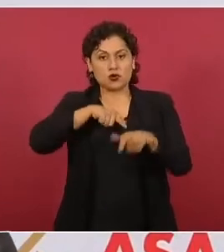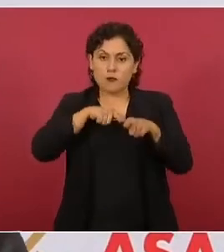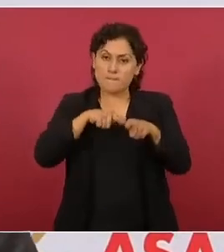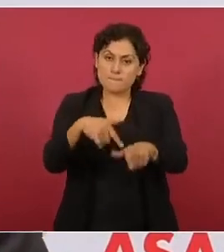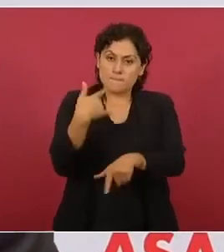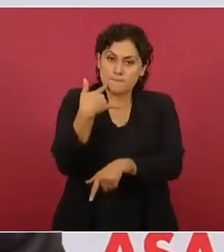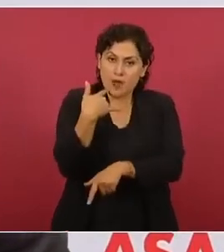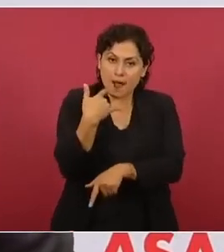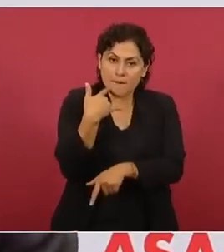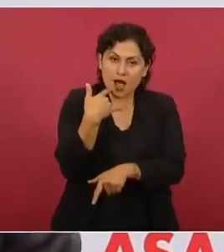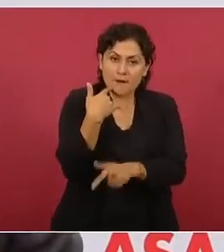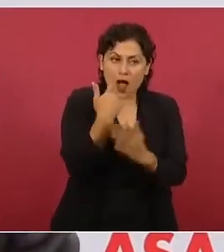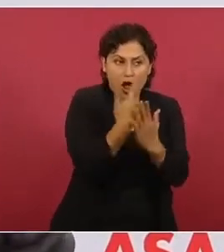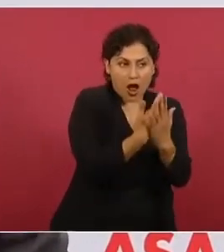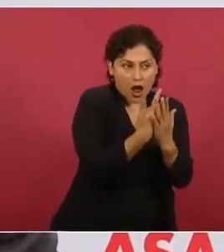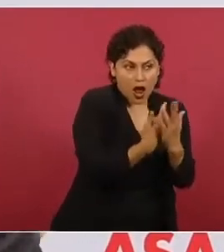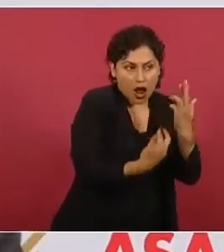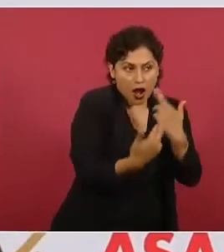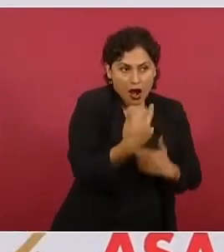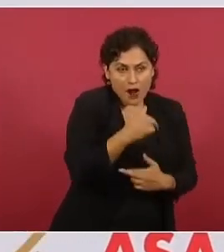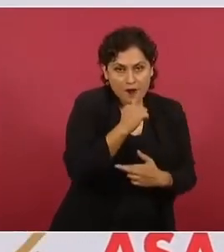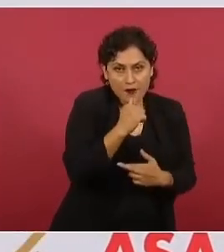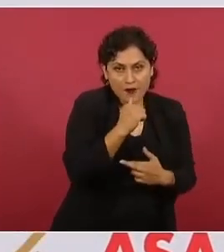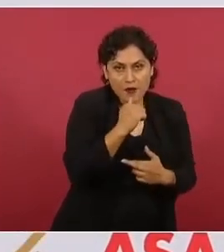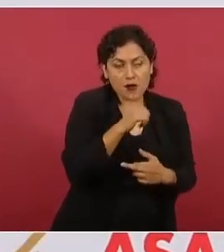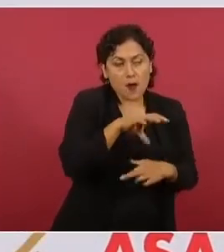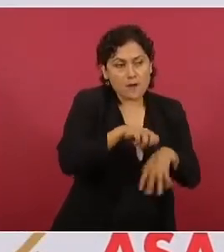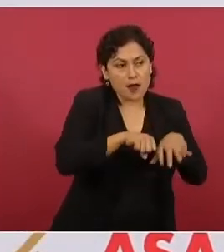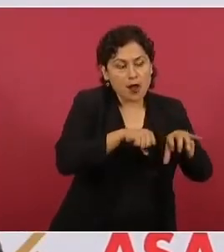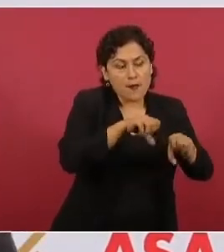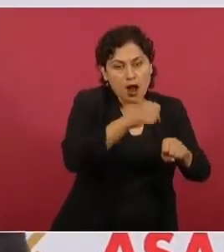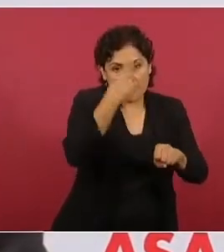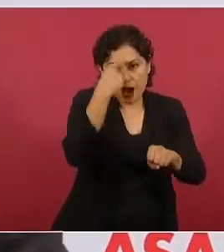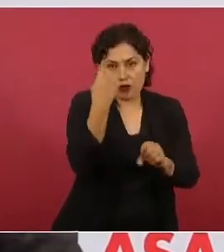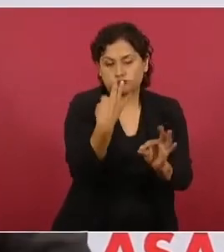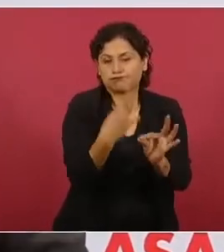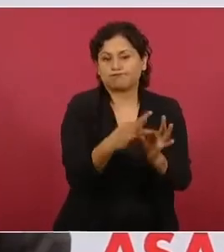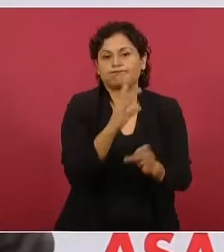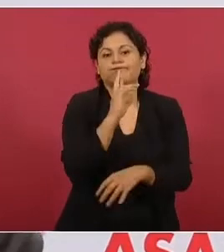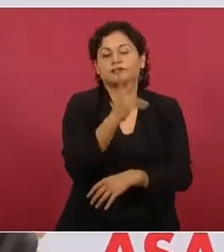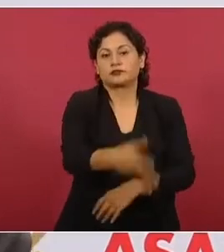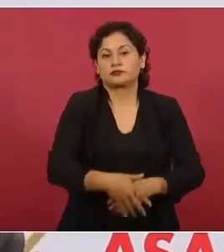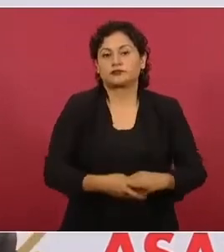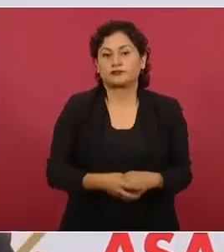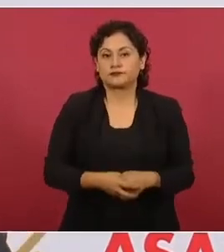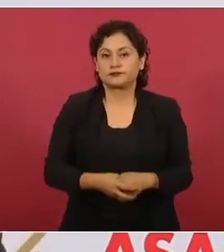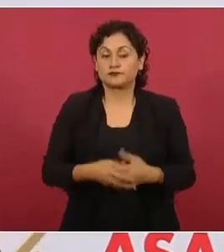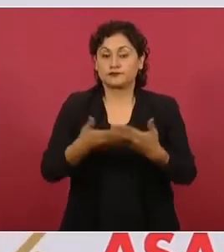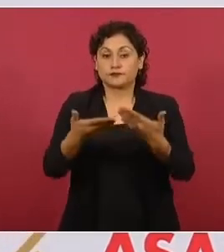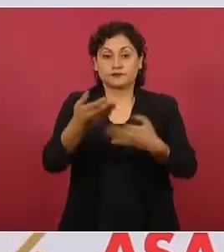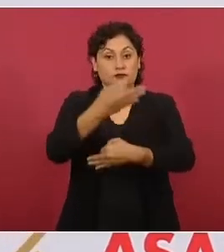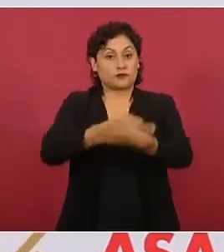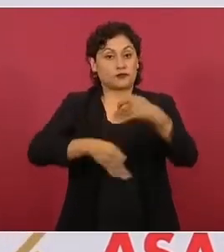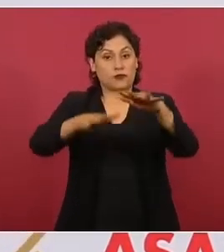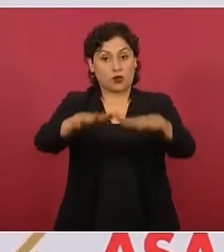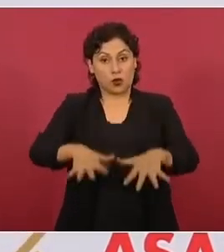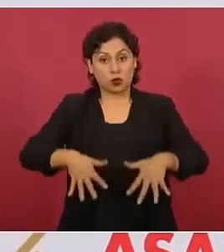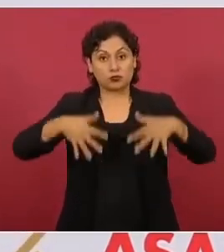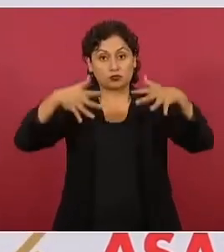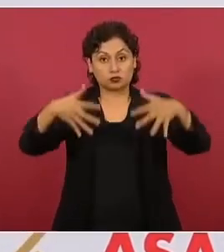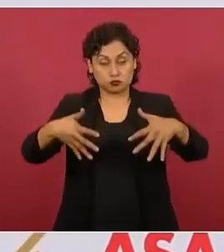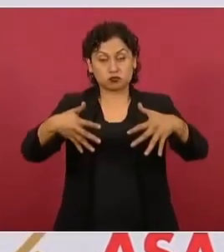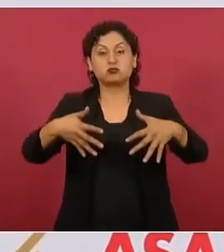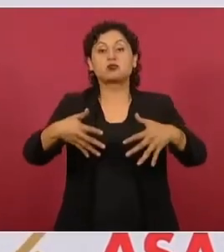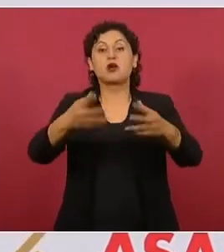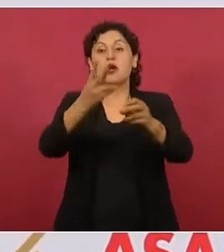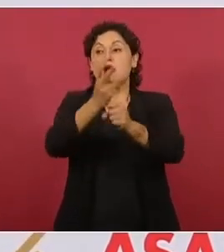indicador indeseable. Señoras y señores asambleístas, señores y señores invitados, señores gobernadores,